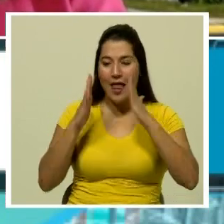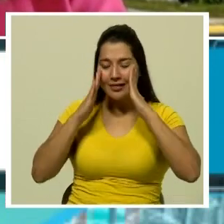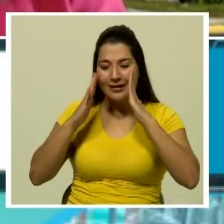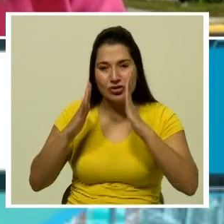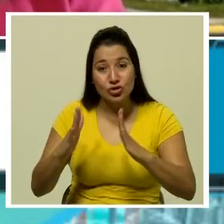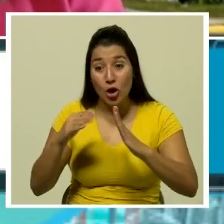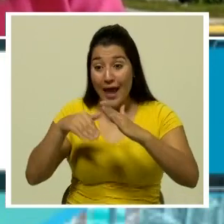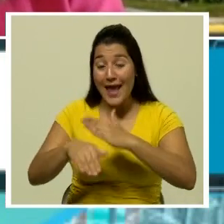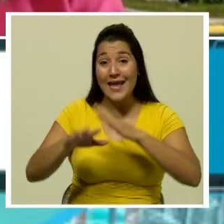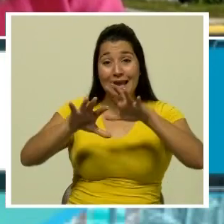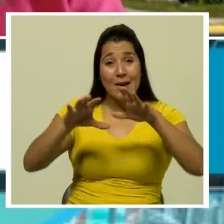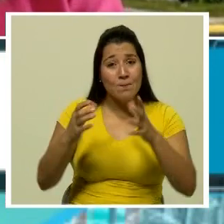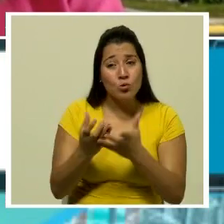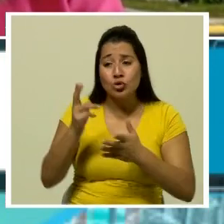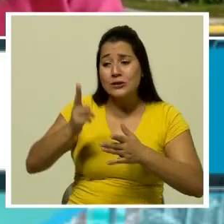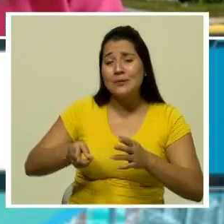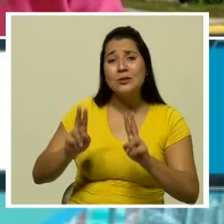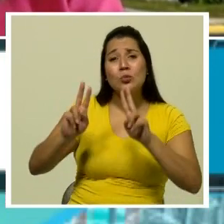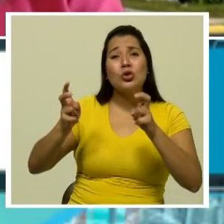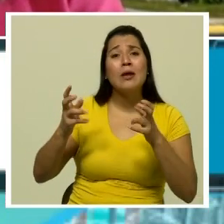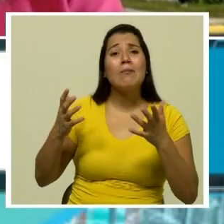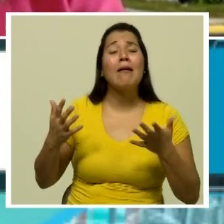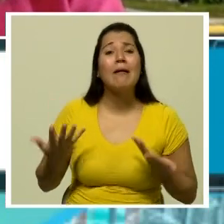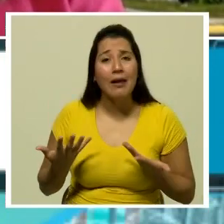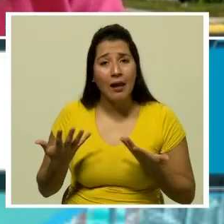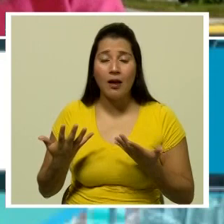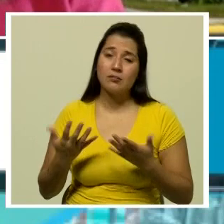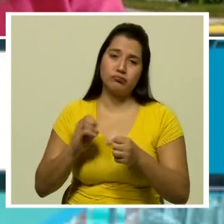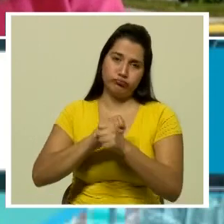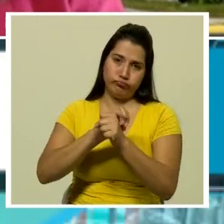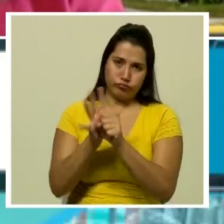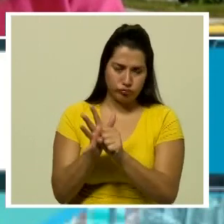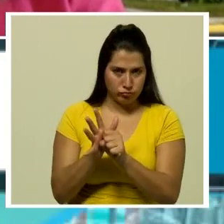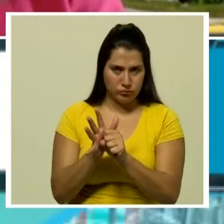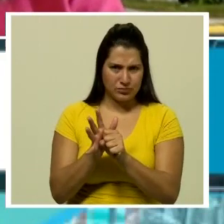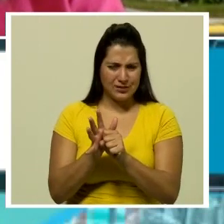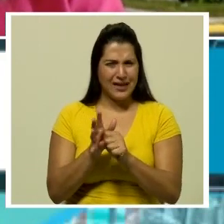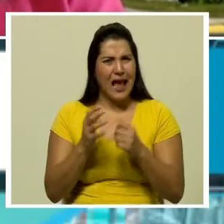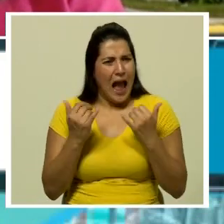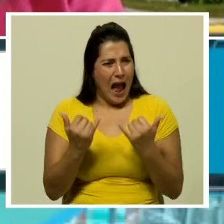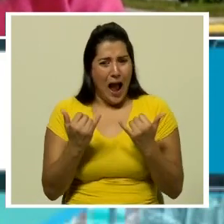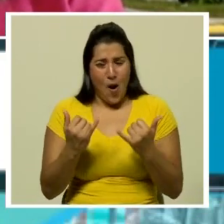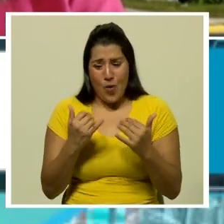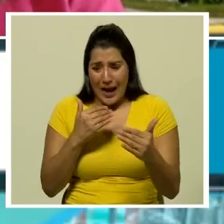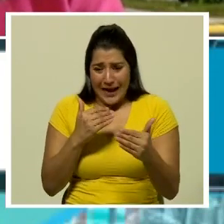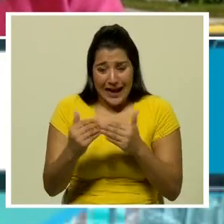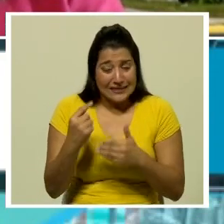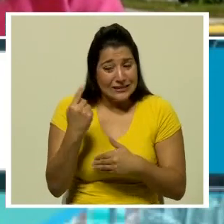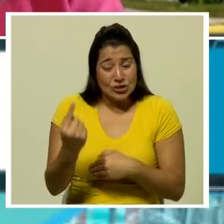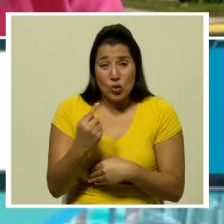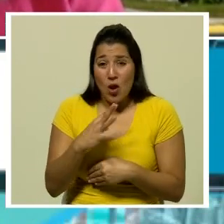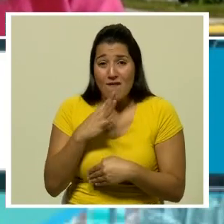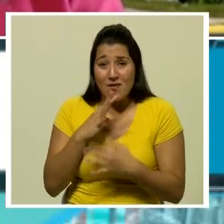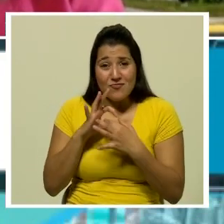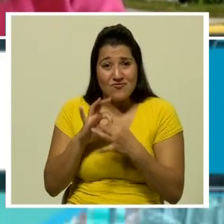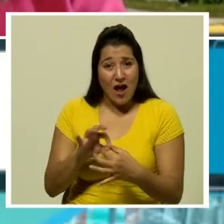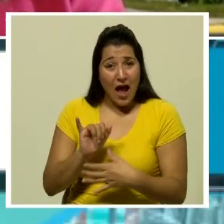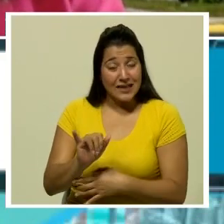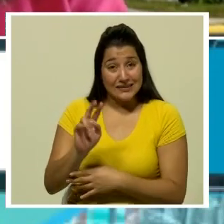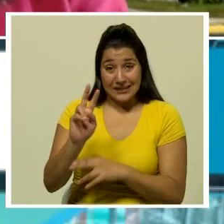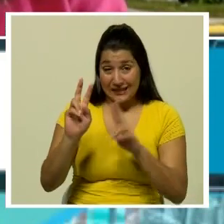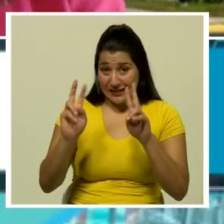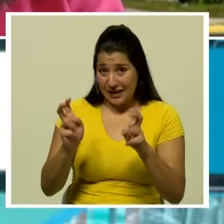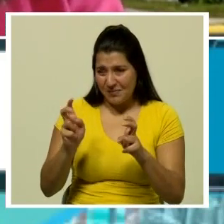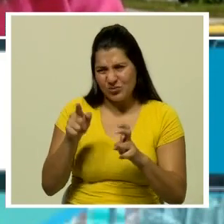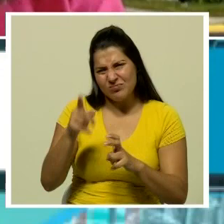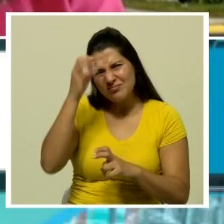hoy? ¿Qué implicaciones tiene que hablemos casi exclusivamente de este tema?